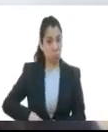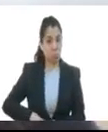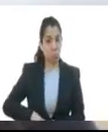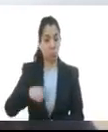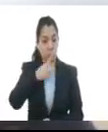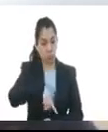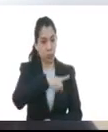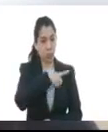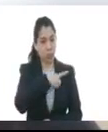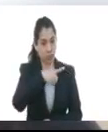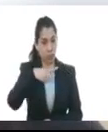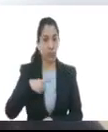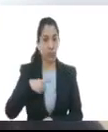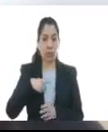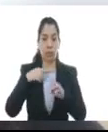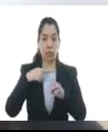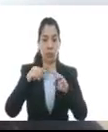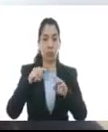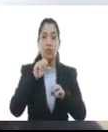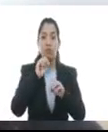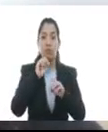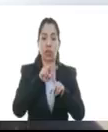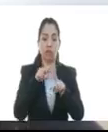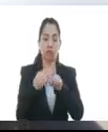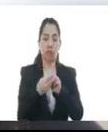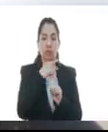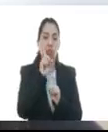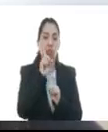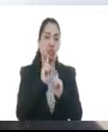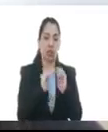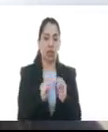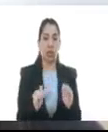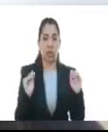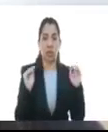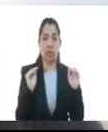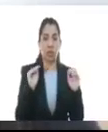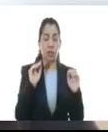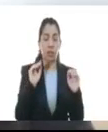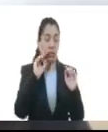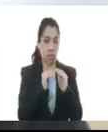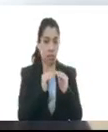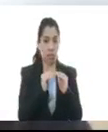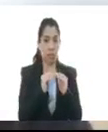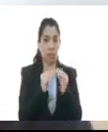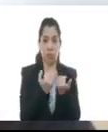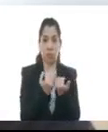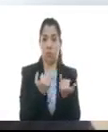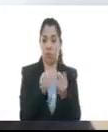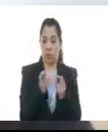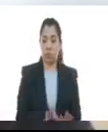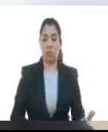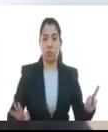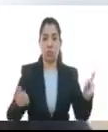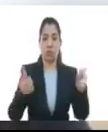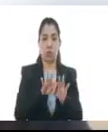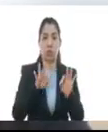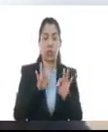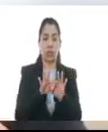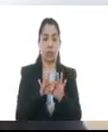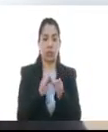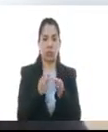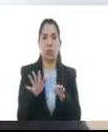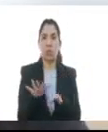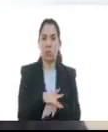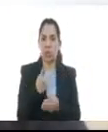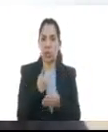tengan enfoque de género. Por eso el enfoque de género es importante, ¿no? Cómo no hay toallas sanitarias, o cómo no